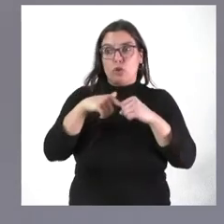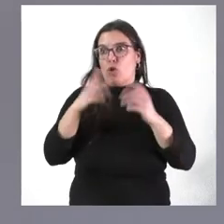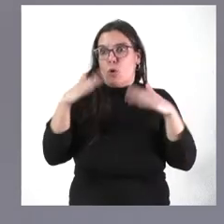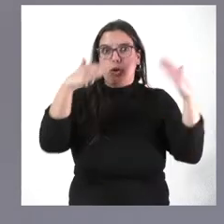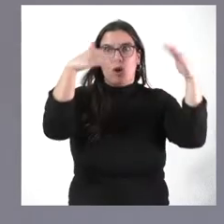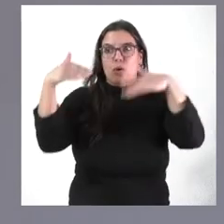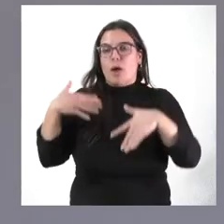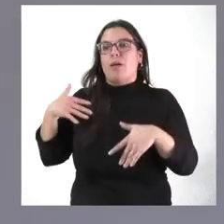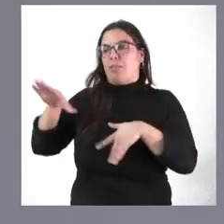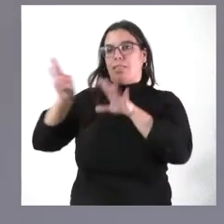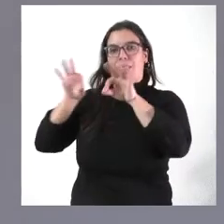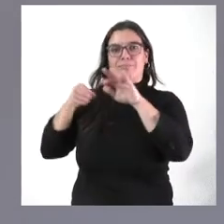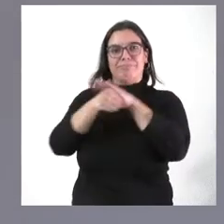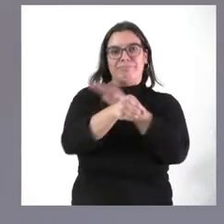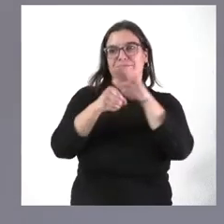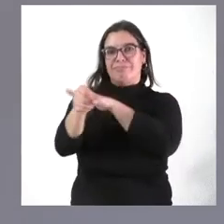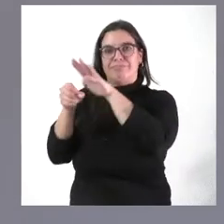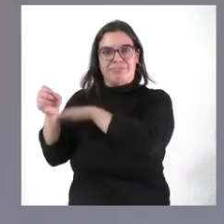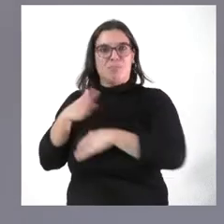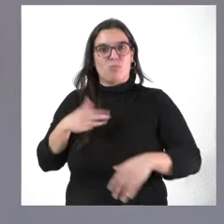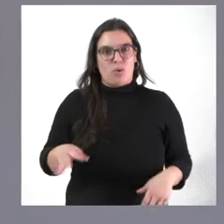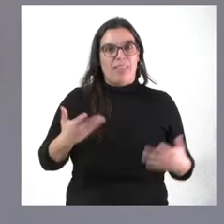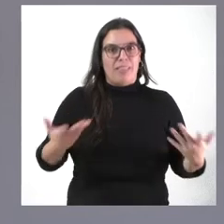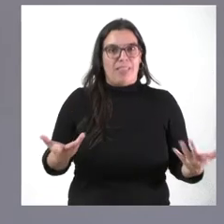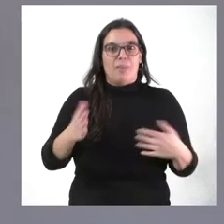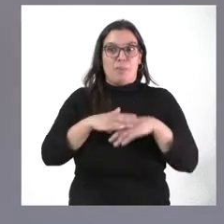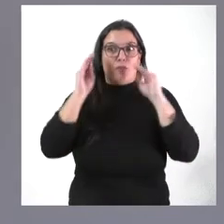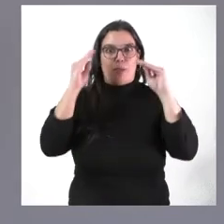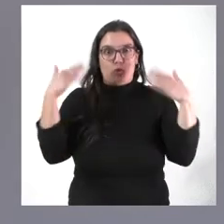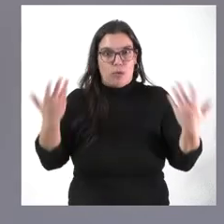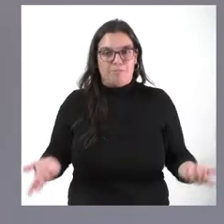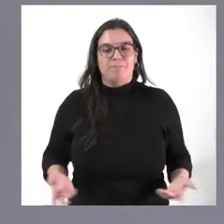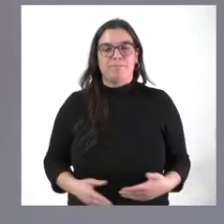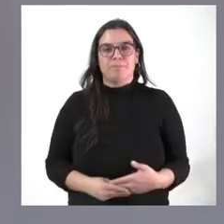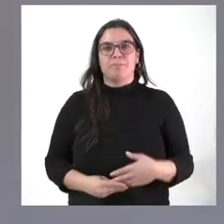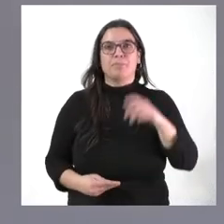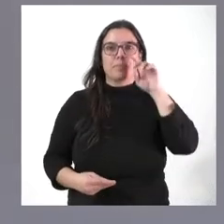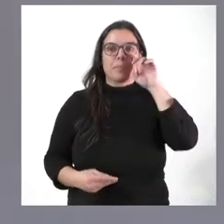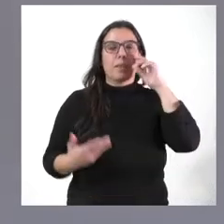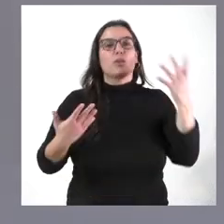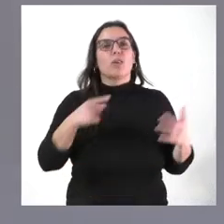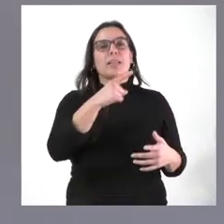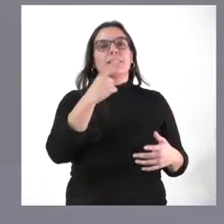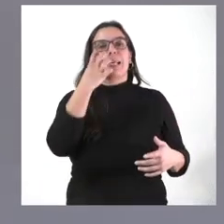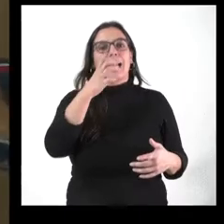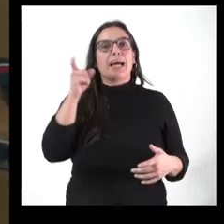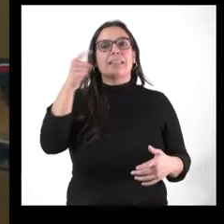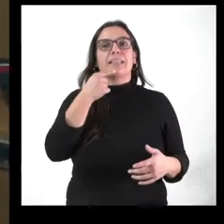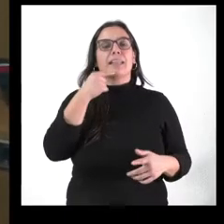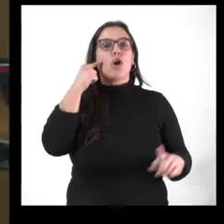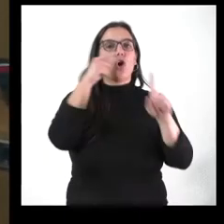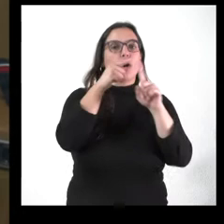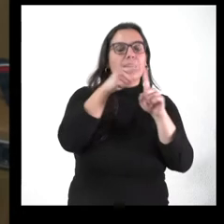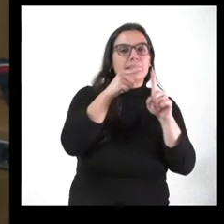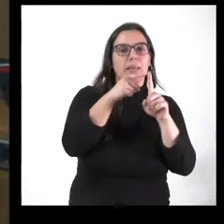trabajo que hoy desgraciadamente necesitan y el mercado en términos de formación no les está ofreciendo Sí pero que es que la queja es que el ni los objetivos ni los medios